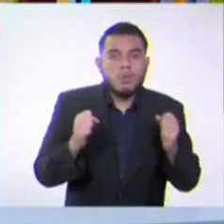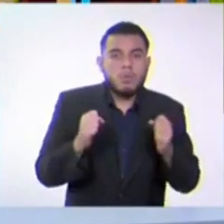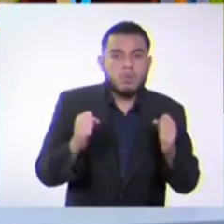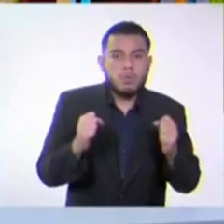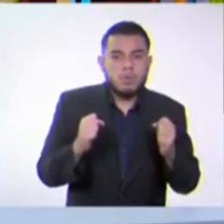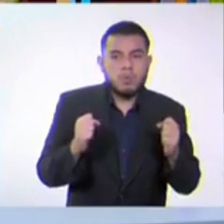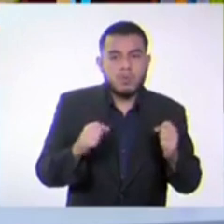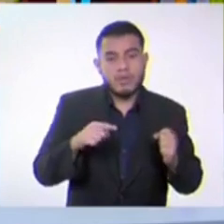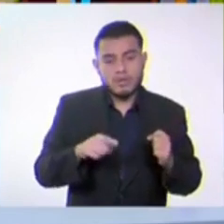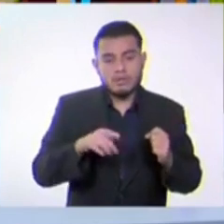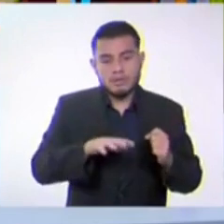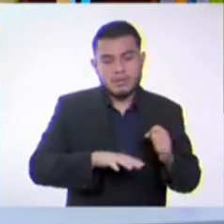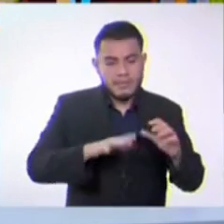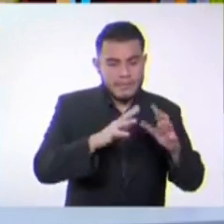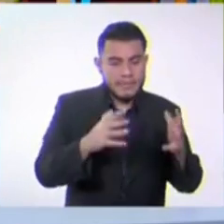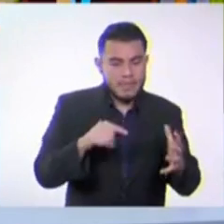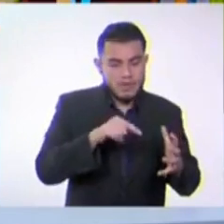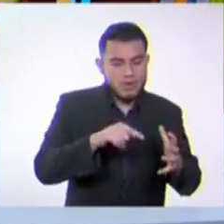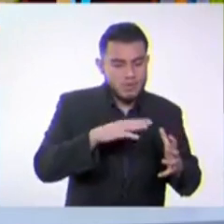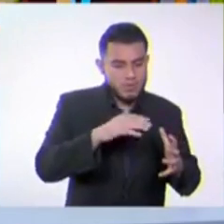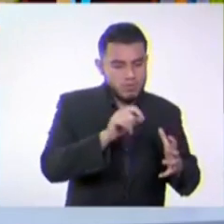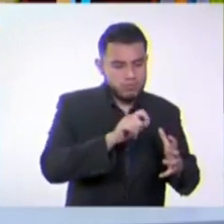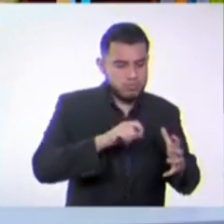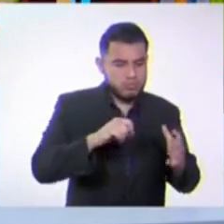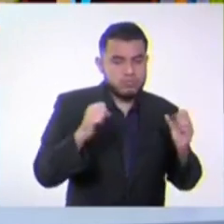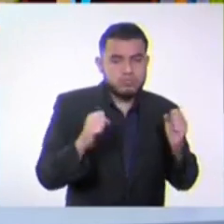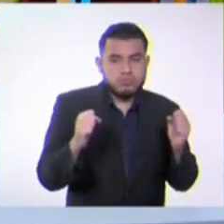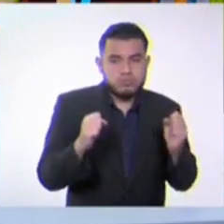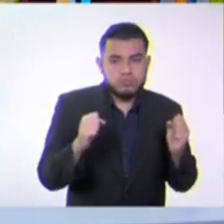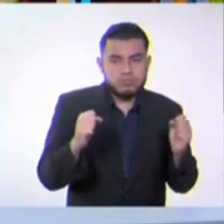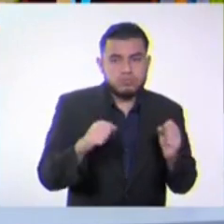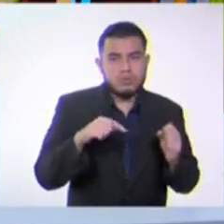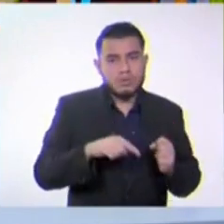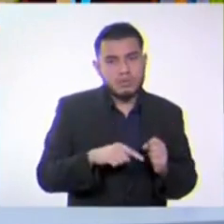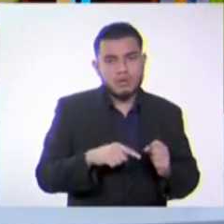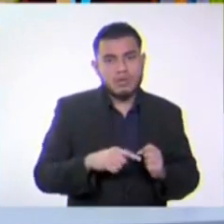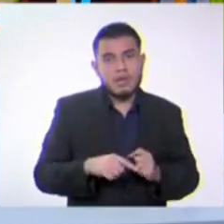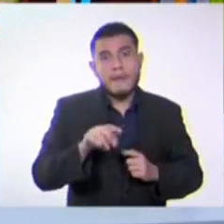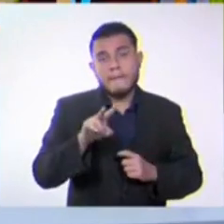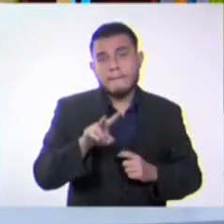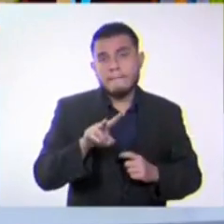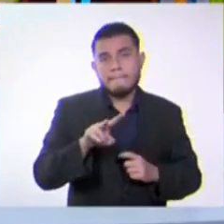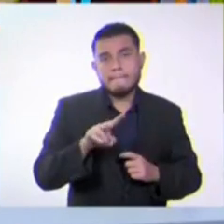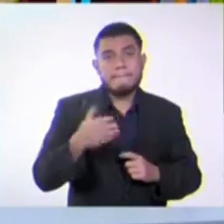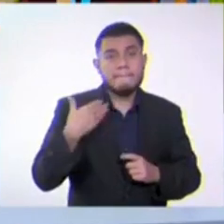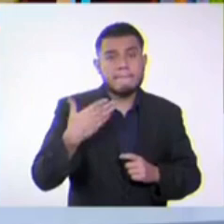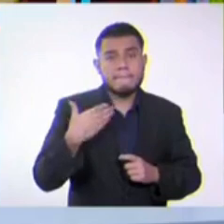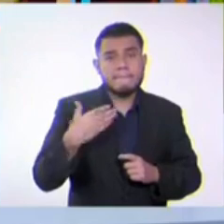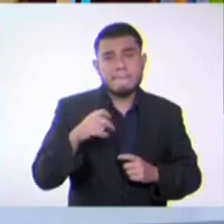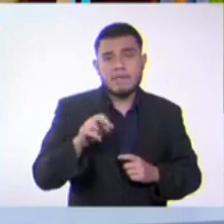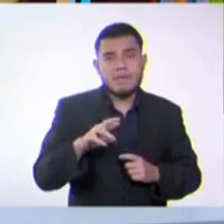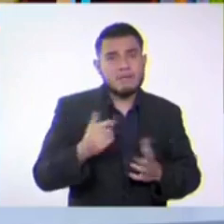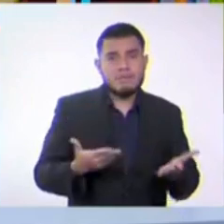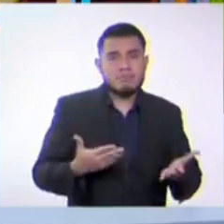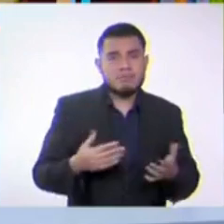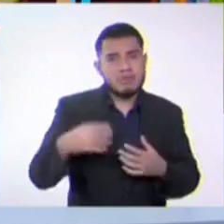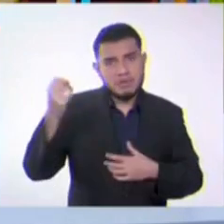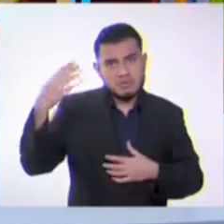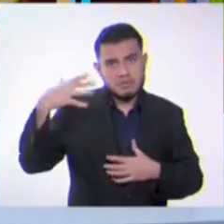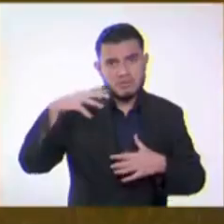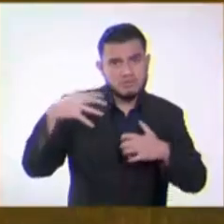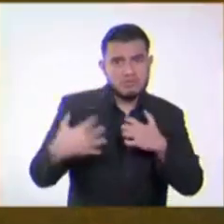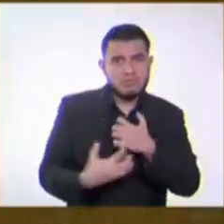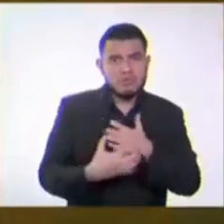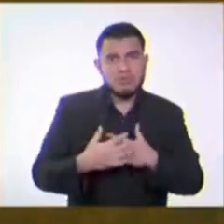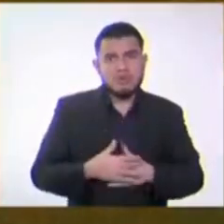En esas regiones inclusive, cuando se encuentran en verano, el sol ni siquiera se oculta. Es